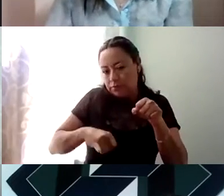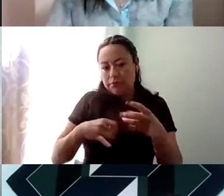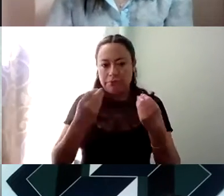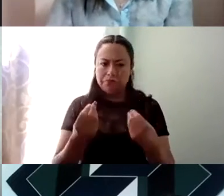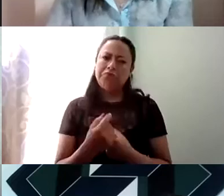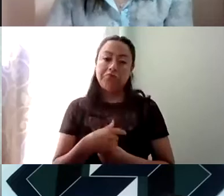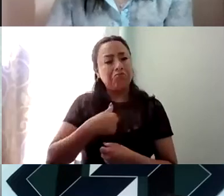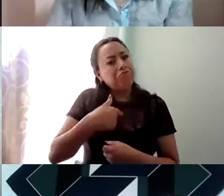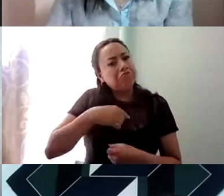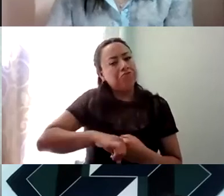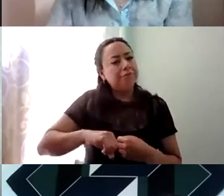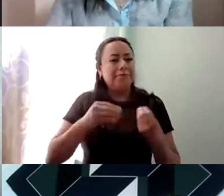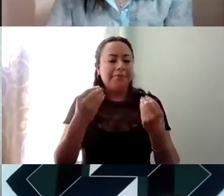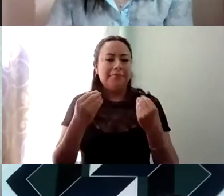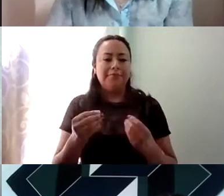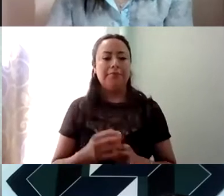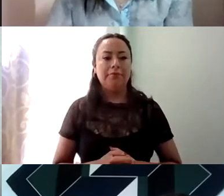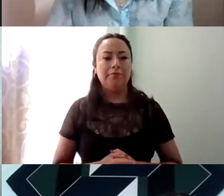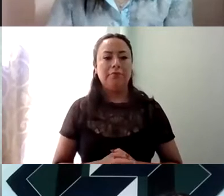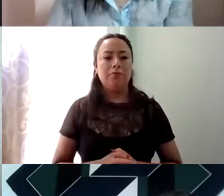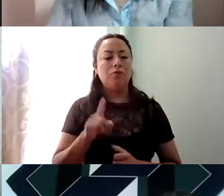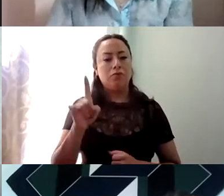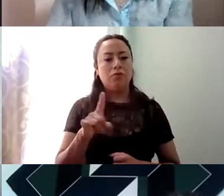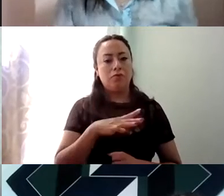que nos menciona que tiene